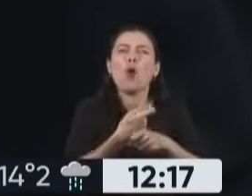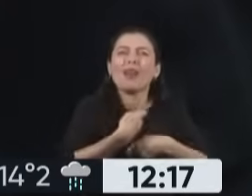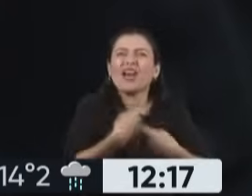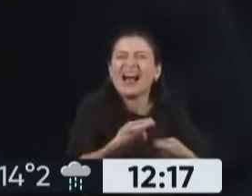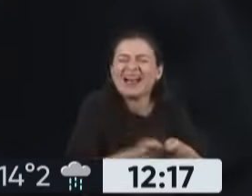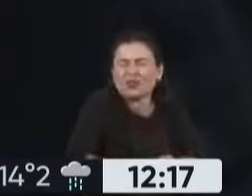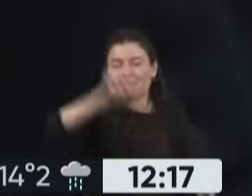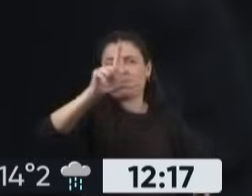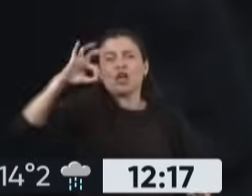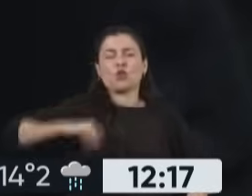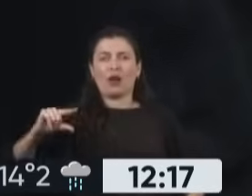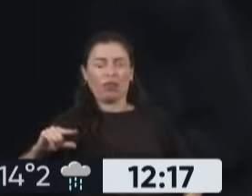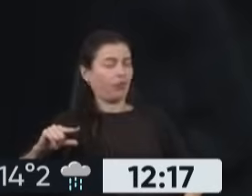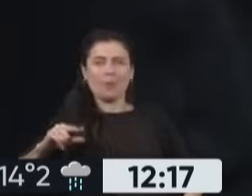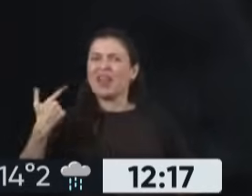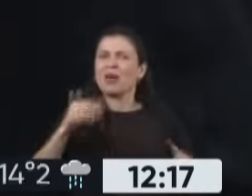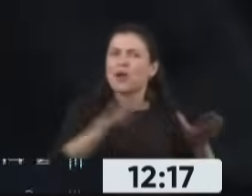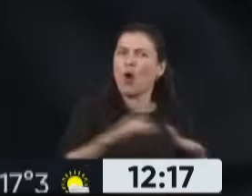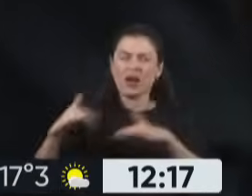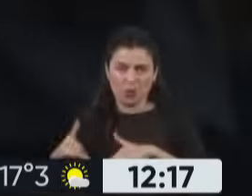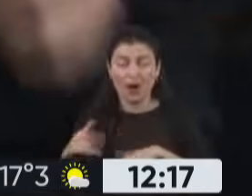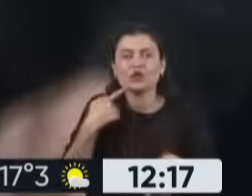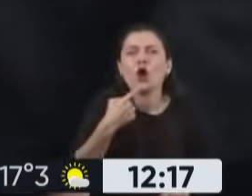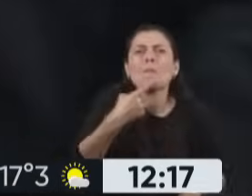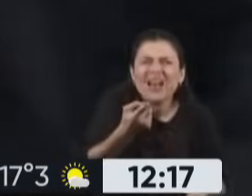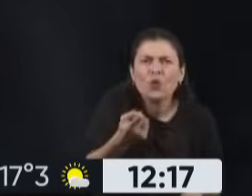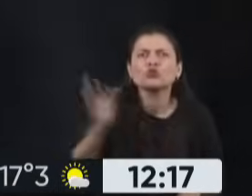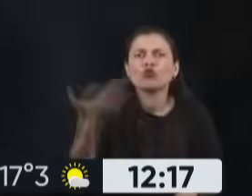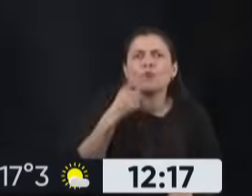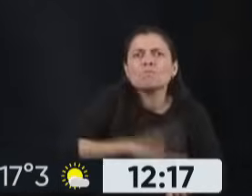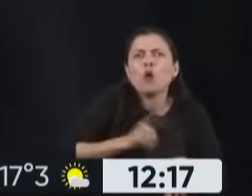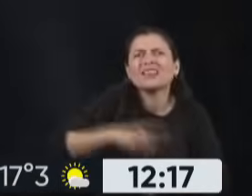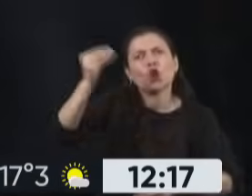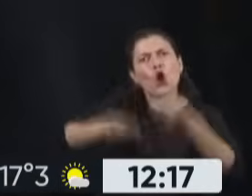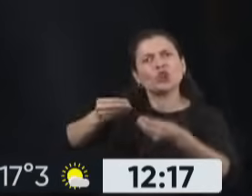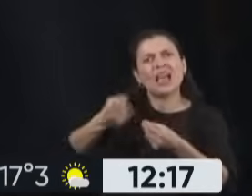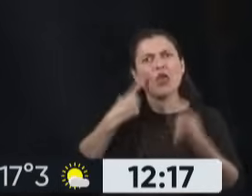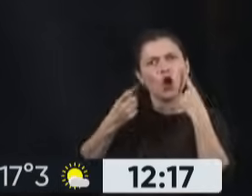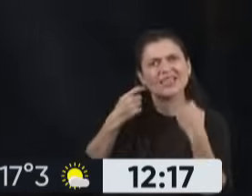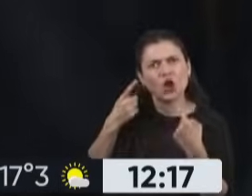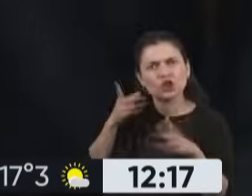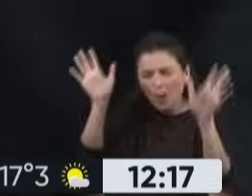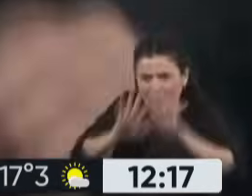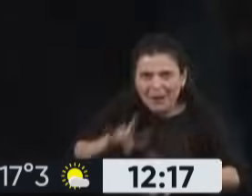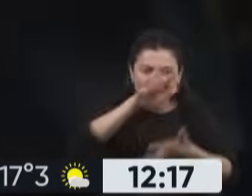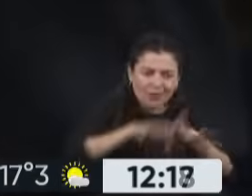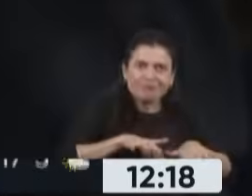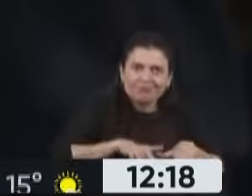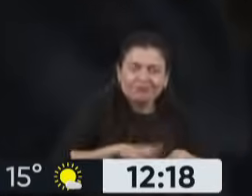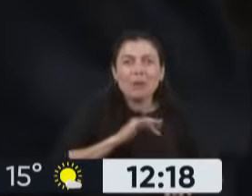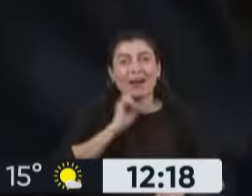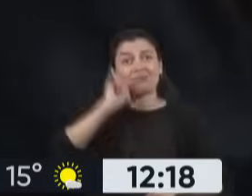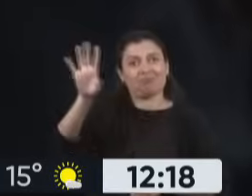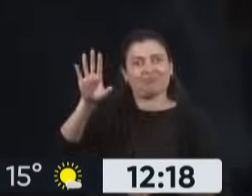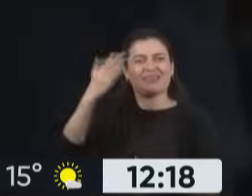Esa es la primera pregunta, ¿para cuándo comienza a regir? Porque están todos los contadores elaborando la las declaraciones